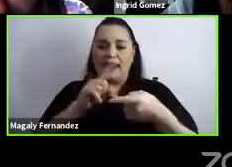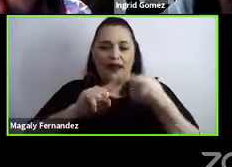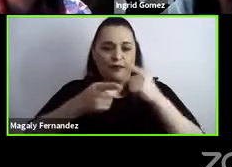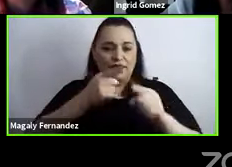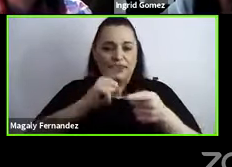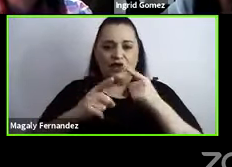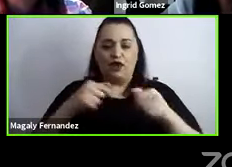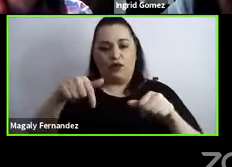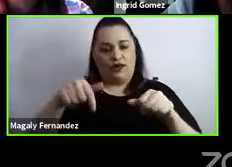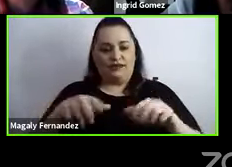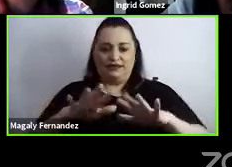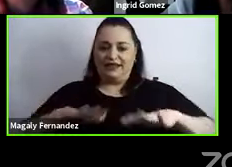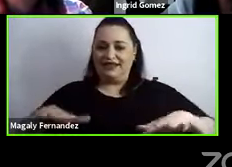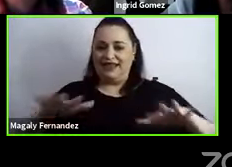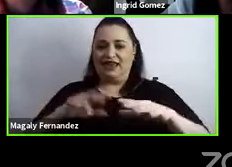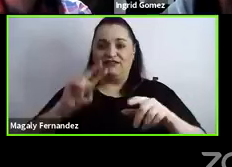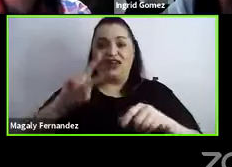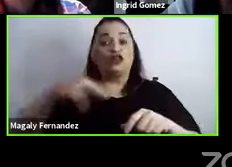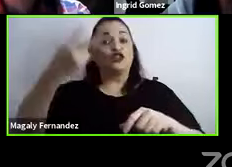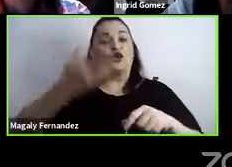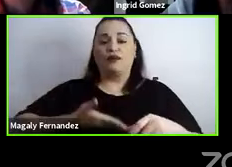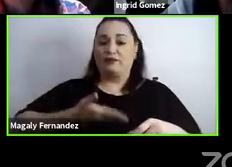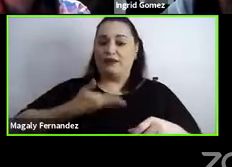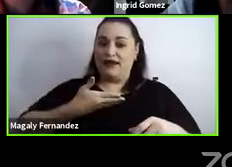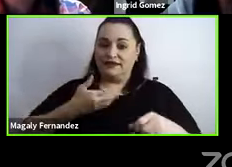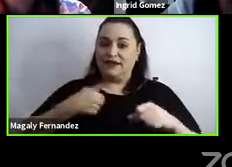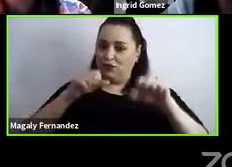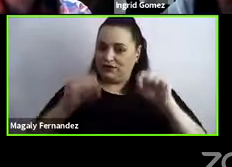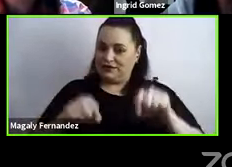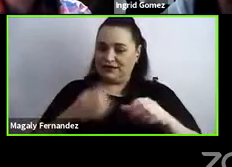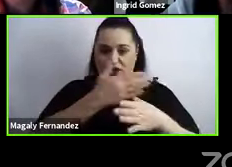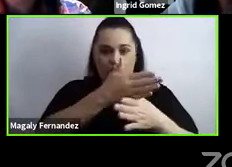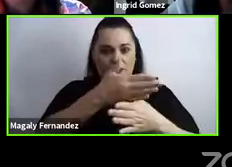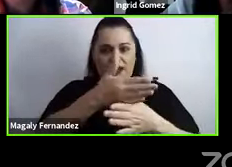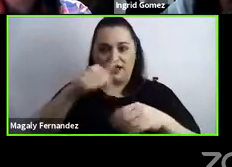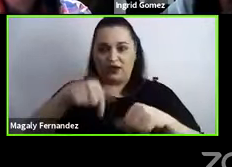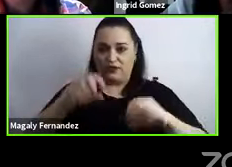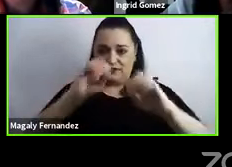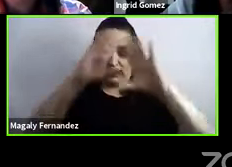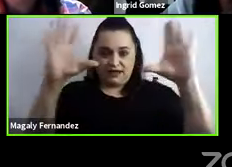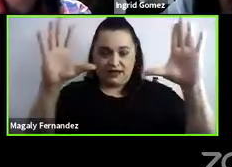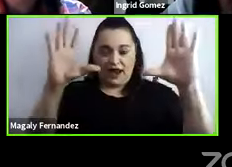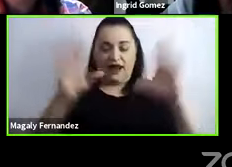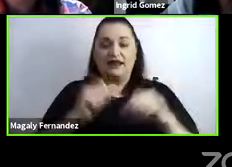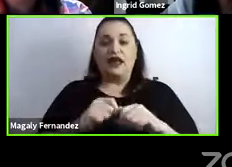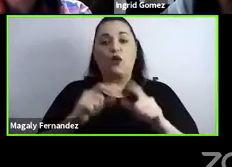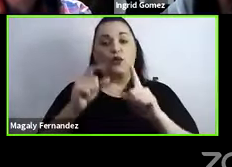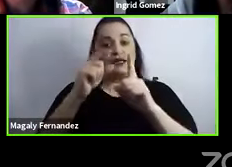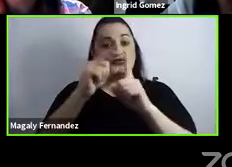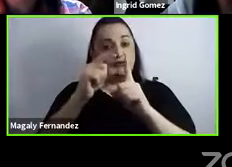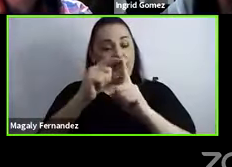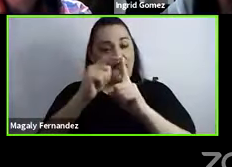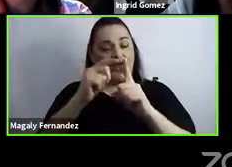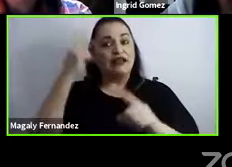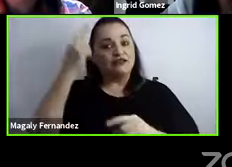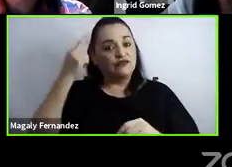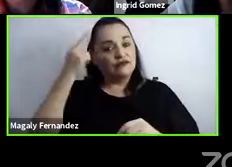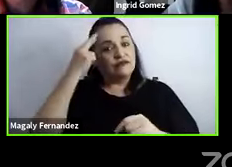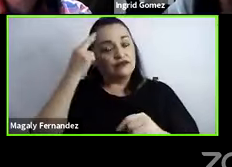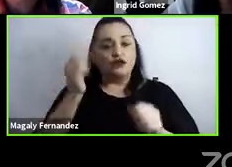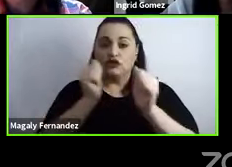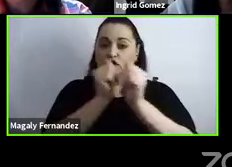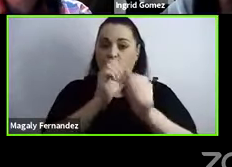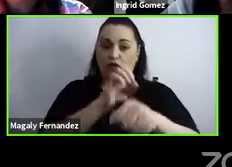por esta tierra. Entonces es el doble el placer de poder estar compartiendo esta mañana unas palabras, unas reflexiones con el